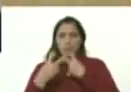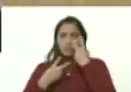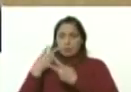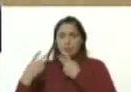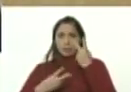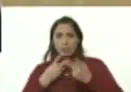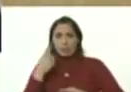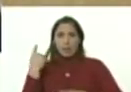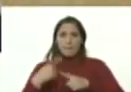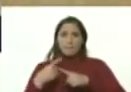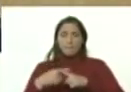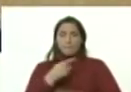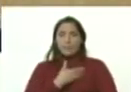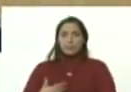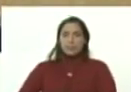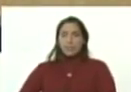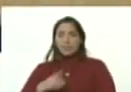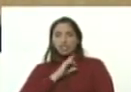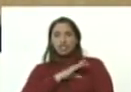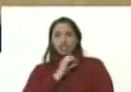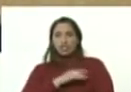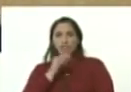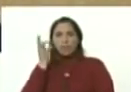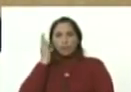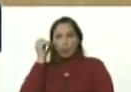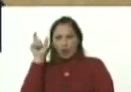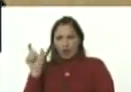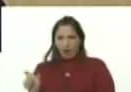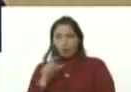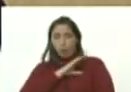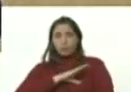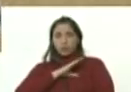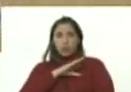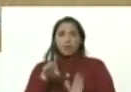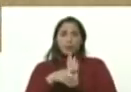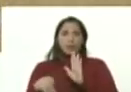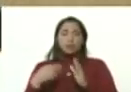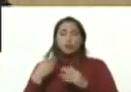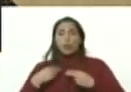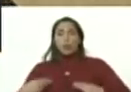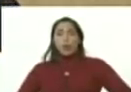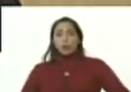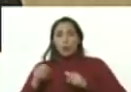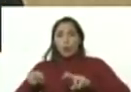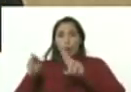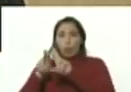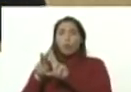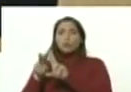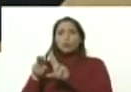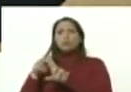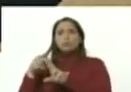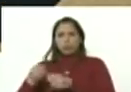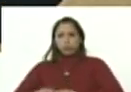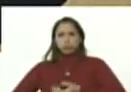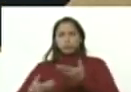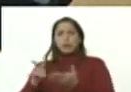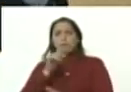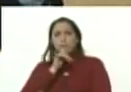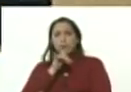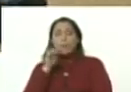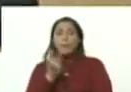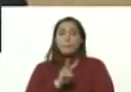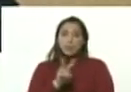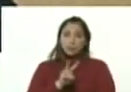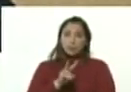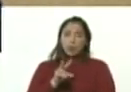alta comisionada Michelle Bachelet, bueno, logre darle un nivel de objetividad a esos informes. En Venezuela, como en cualquier otro